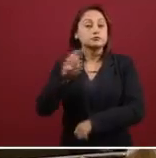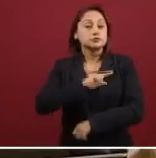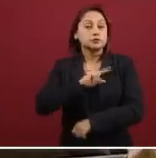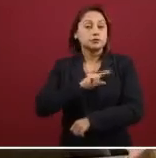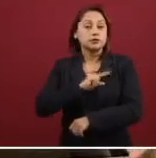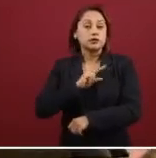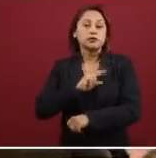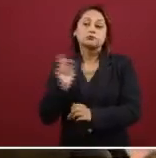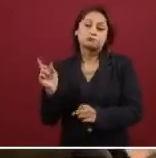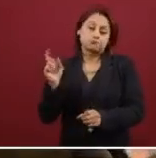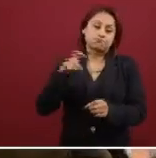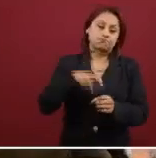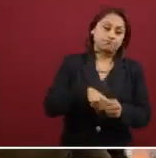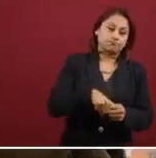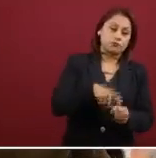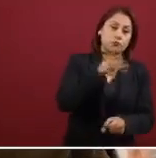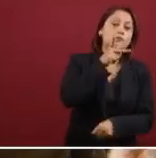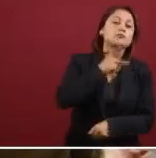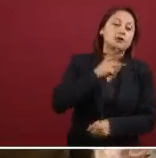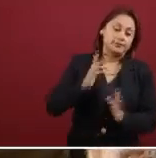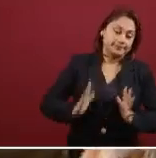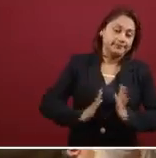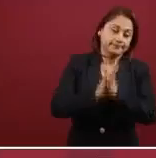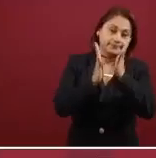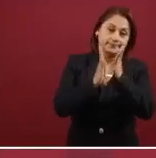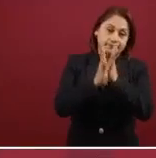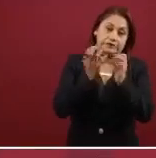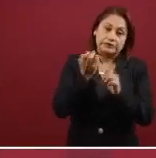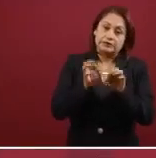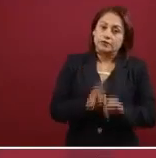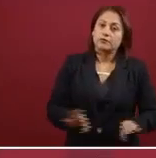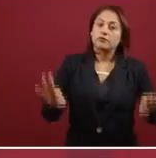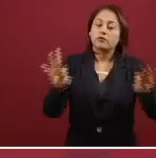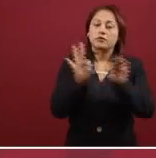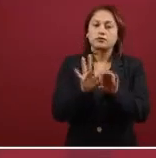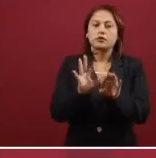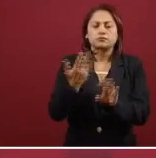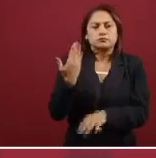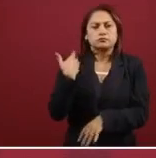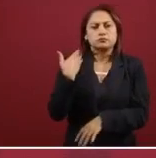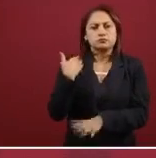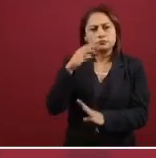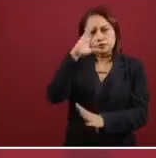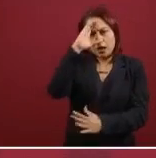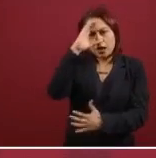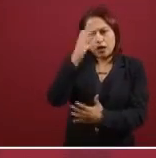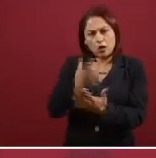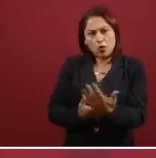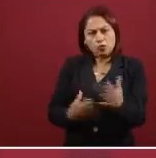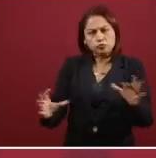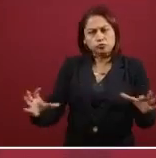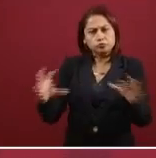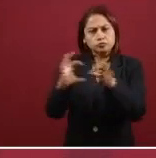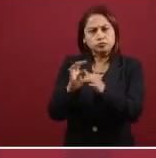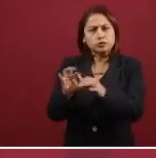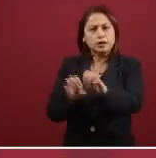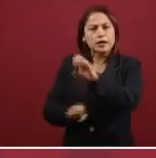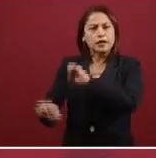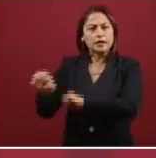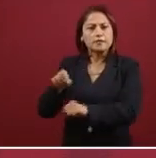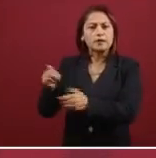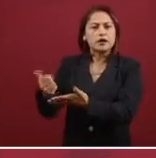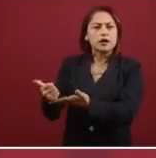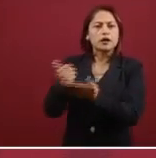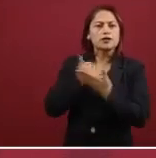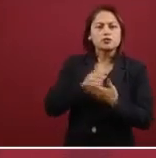de manera muy importante. De hecho, se contrataron empresas para el desarrollo de los 20 nuevos